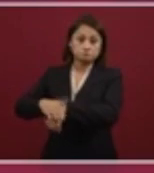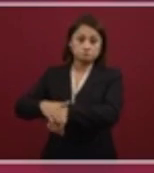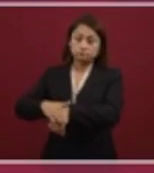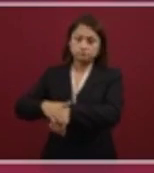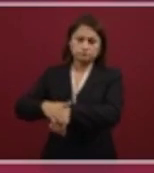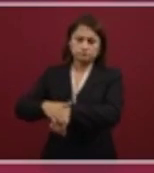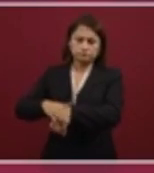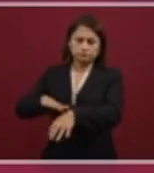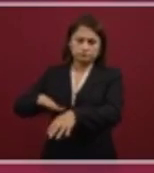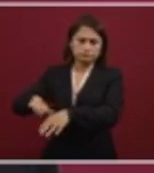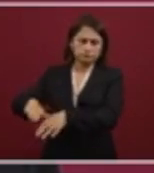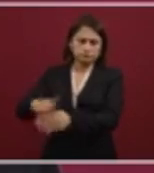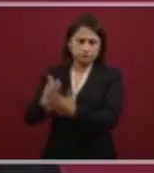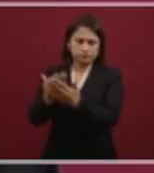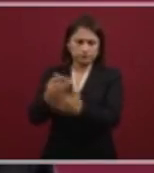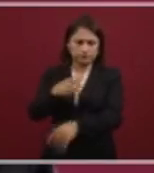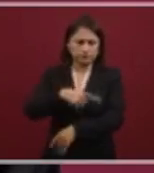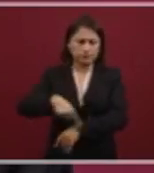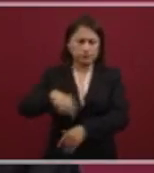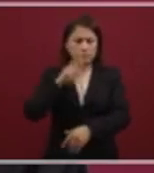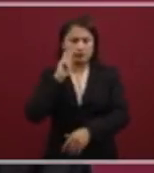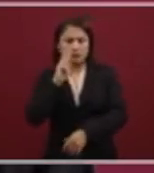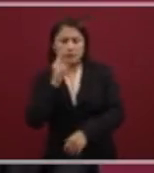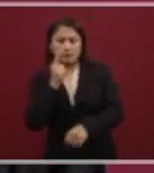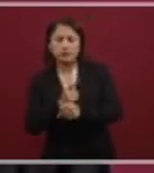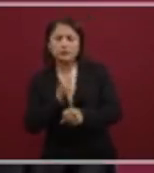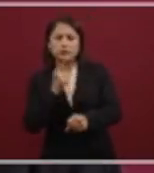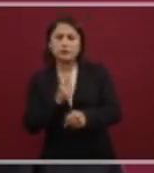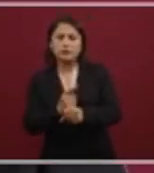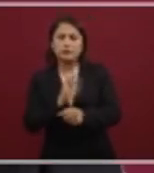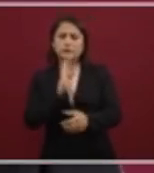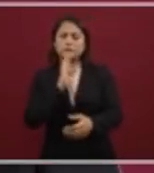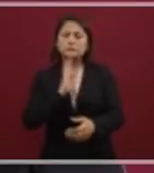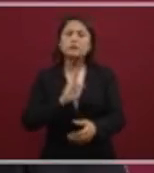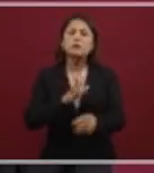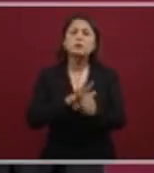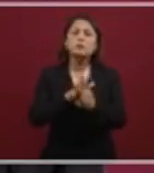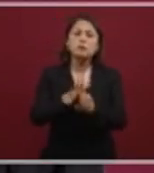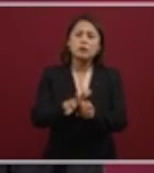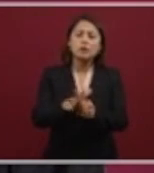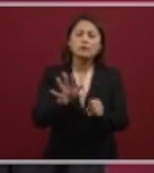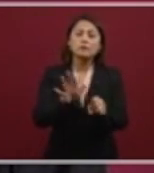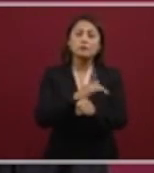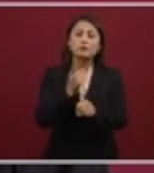resultados, porque no hay inversión, porque no están produciendo.